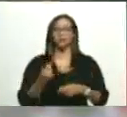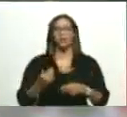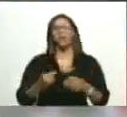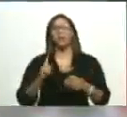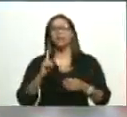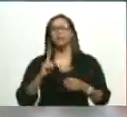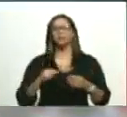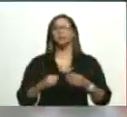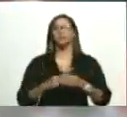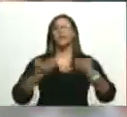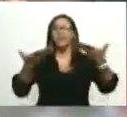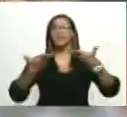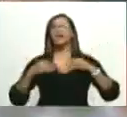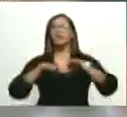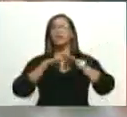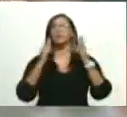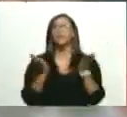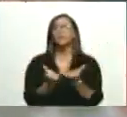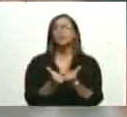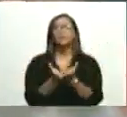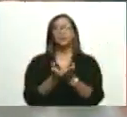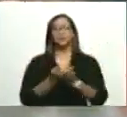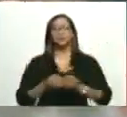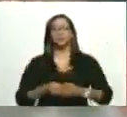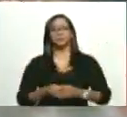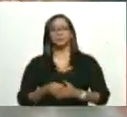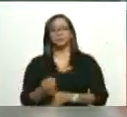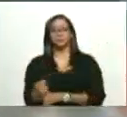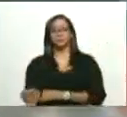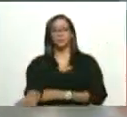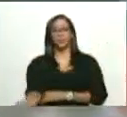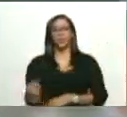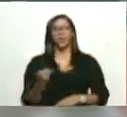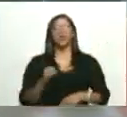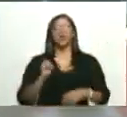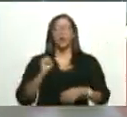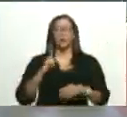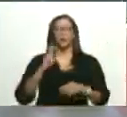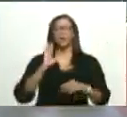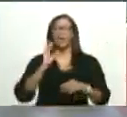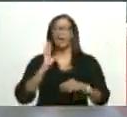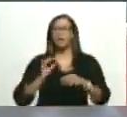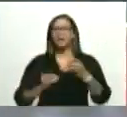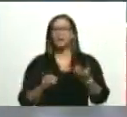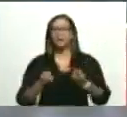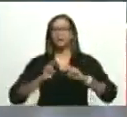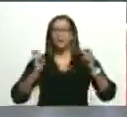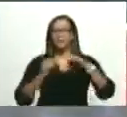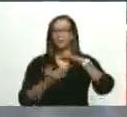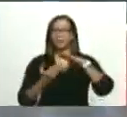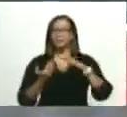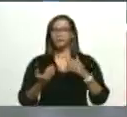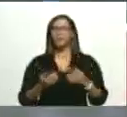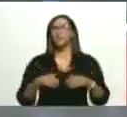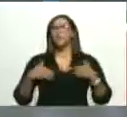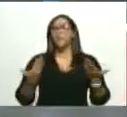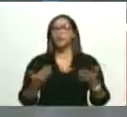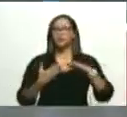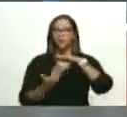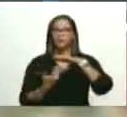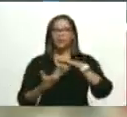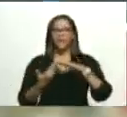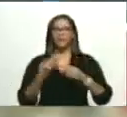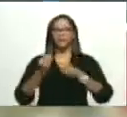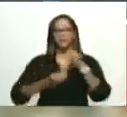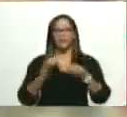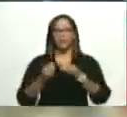Es un ligado universal que nos dejó el comandante. Ahora bien, usted me ha hablado un poco de los pilares temáticos, ¿no? ¿Cuáles son los temas que conforman la